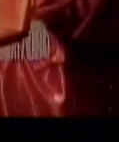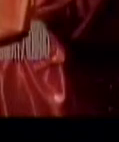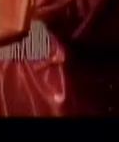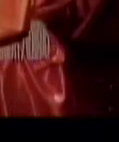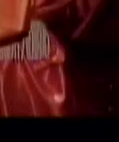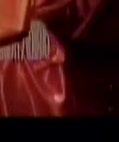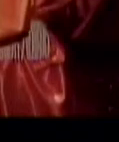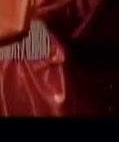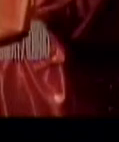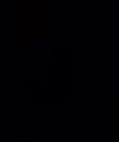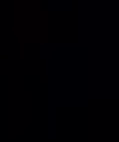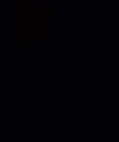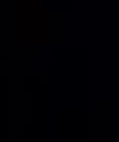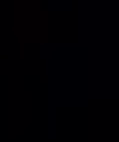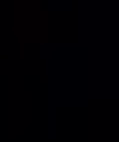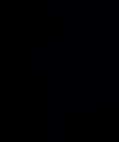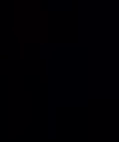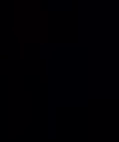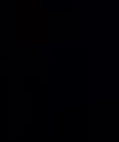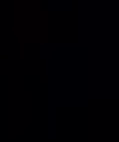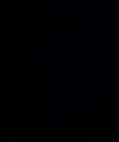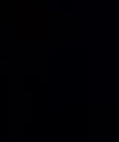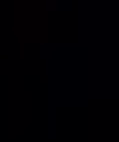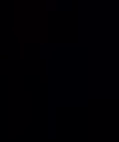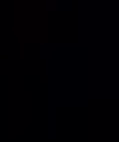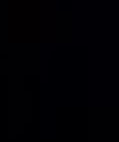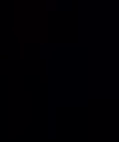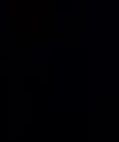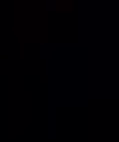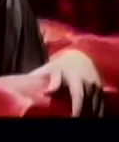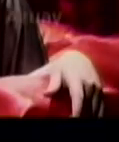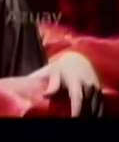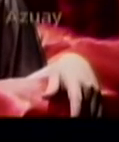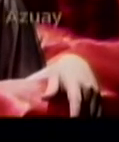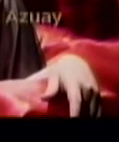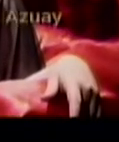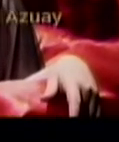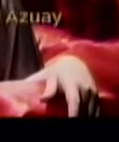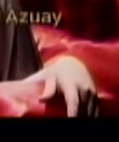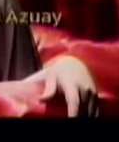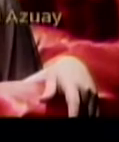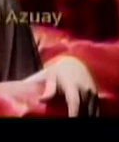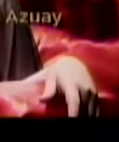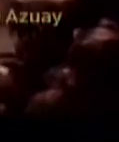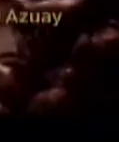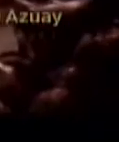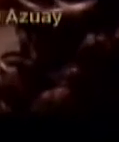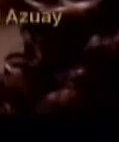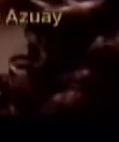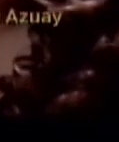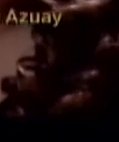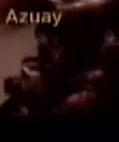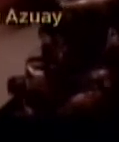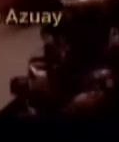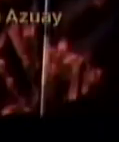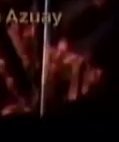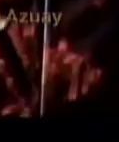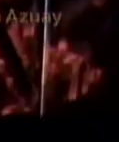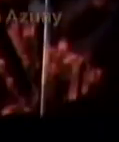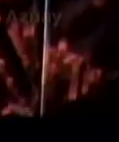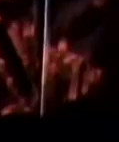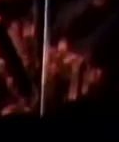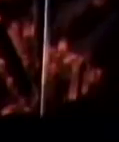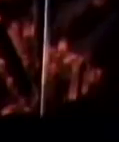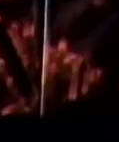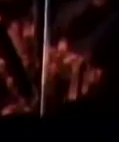acto. Quiero pedirles a ustedes, a Javier y a Vanessa, que realicen una invitación para todos aquellos que estén interesados en